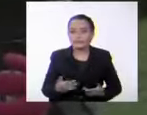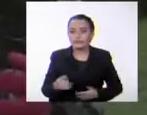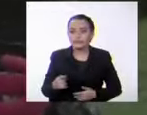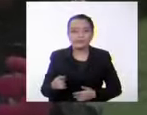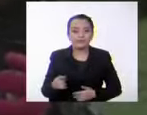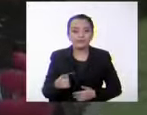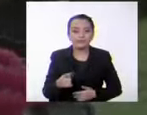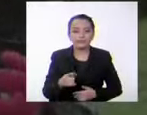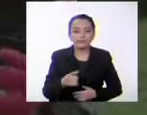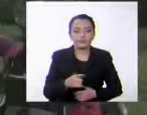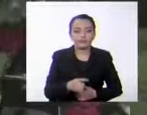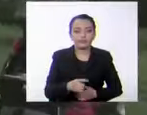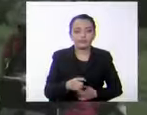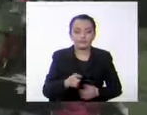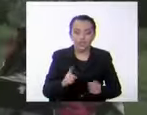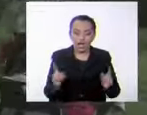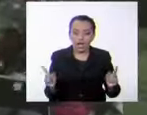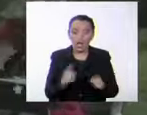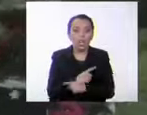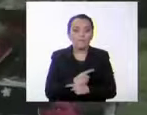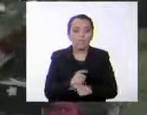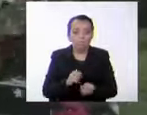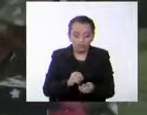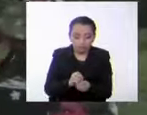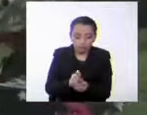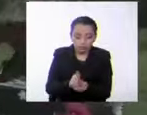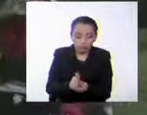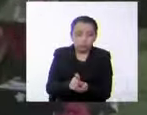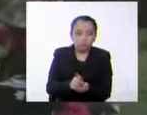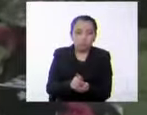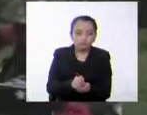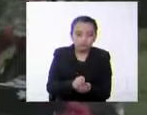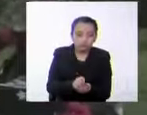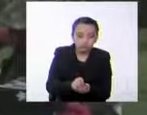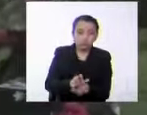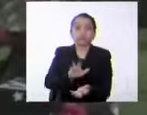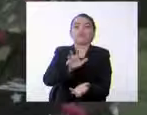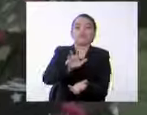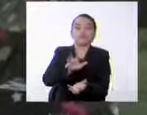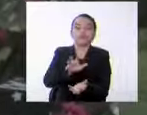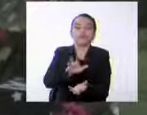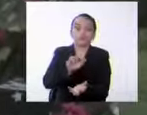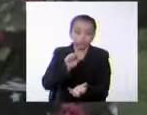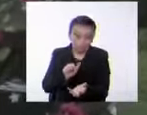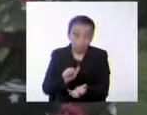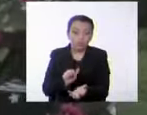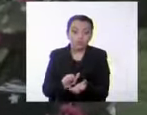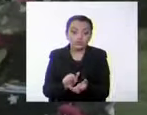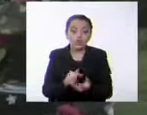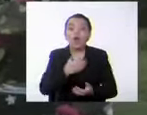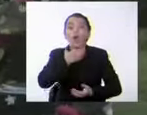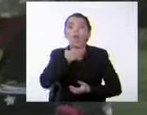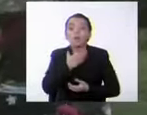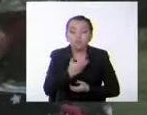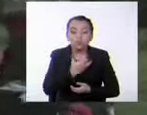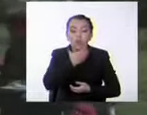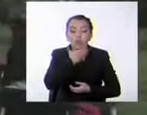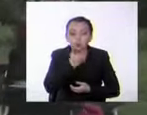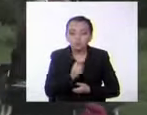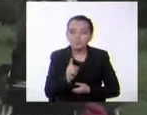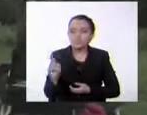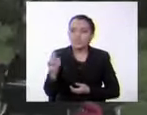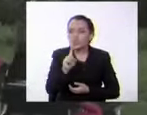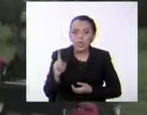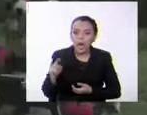se convierten en ranas. Pueden comerse entre ellos para sobrevivir. Ya te dije que no le digas renacuajo a mi pez.